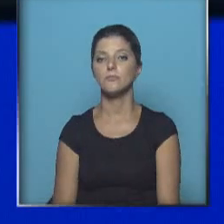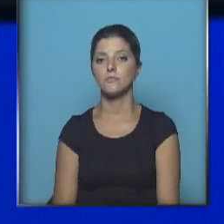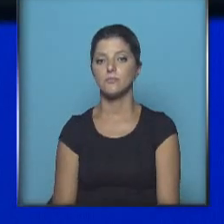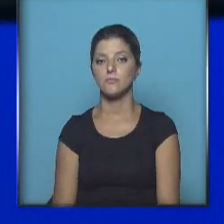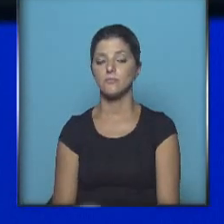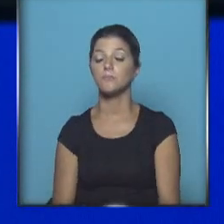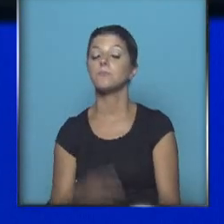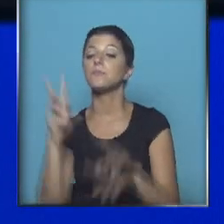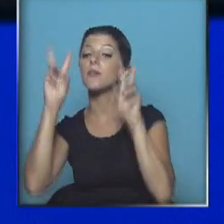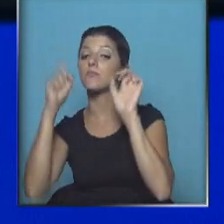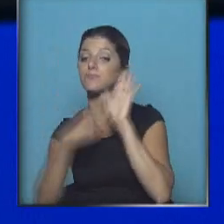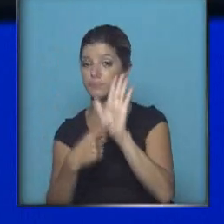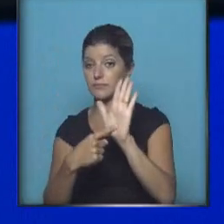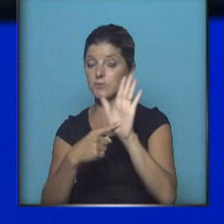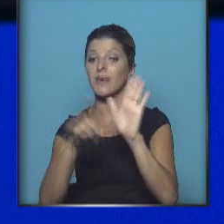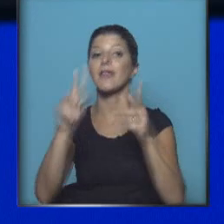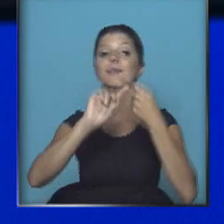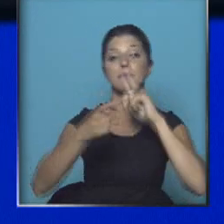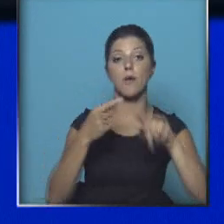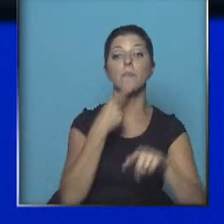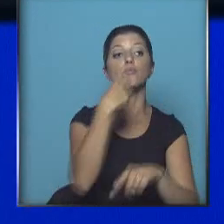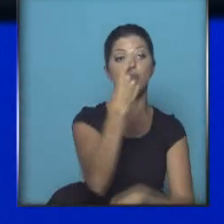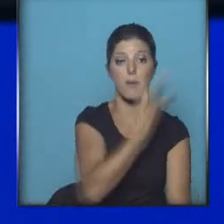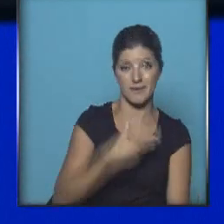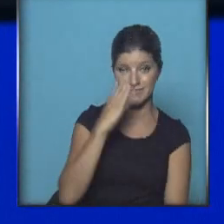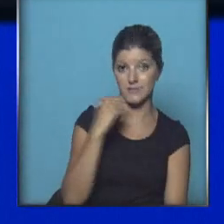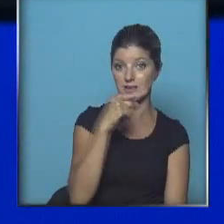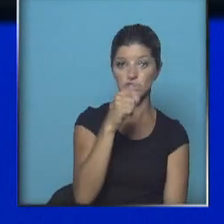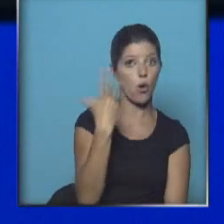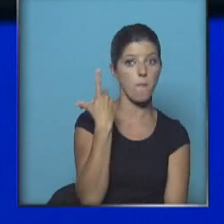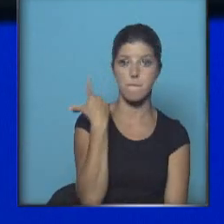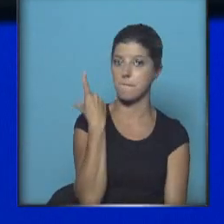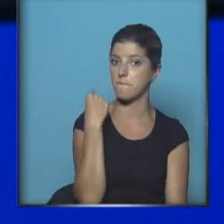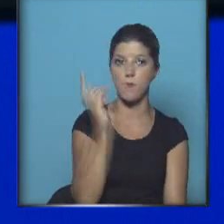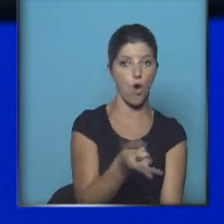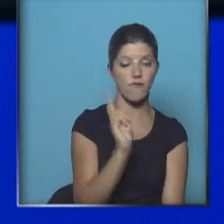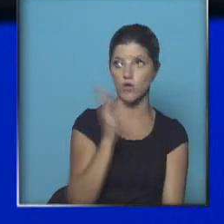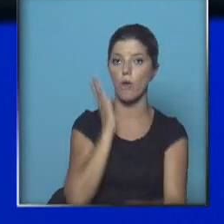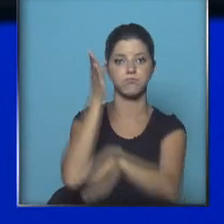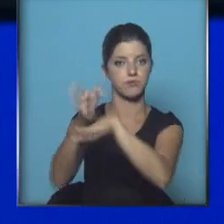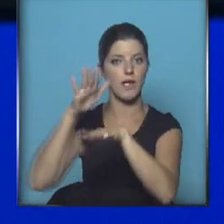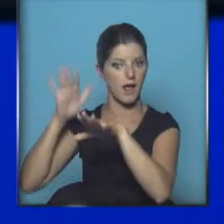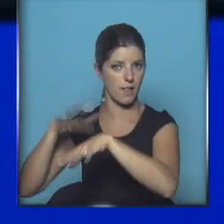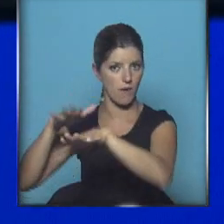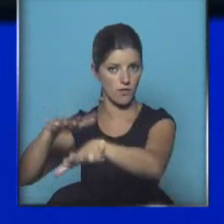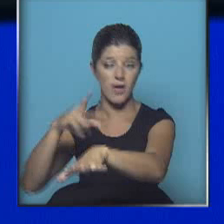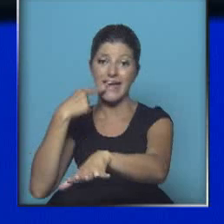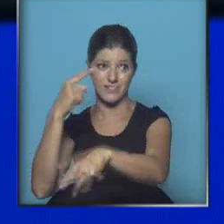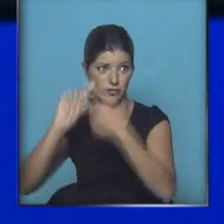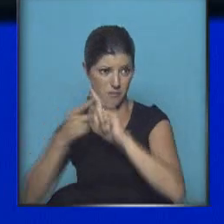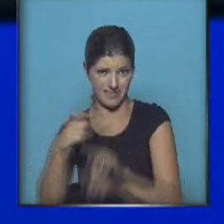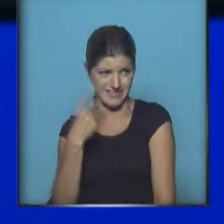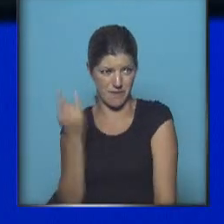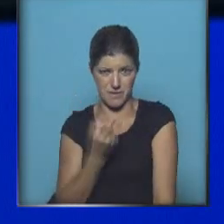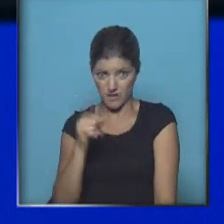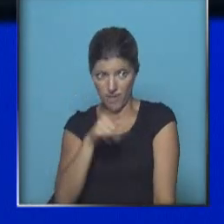que Timerman consultó con la Presidenta y ella le prohibió que fuera a la manifestación. Eso Timerman lo desmiente, además dice,